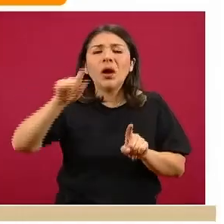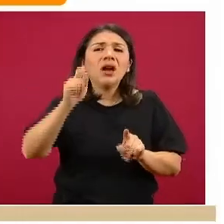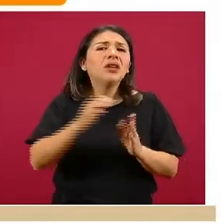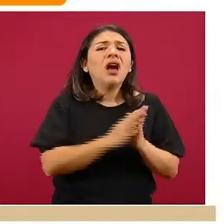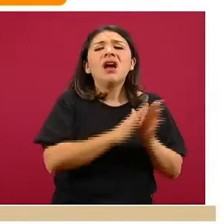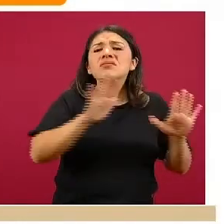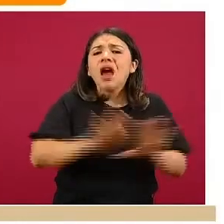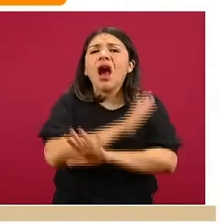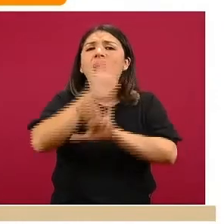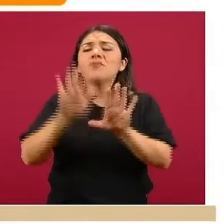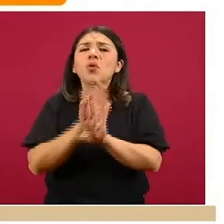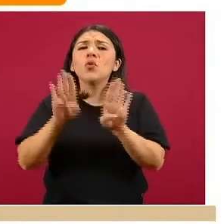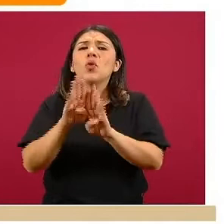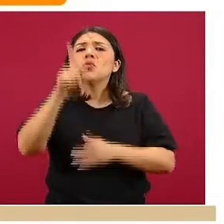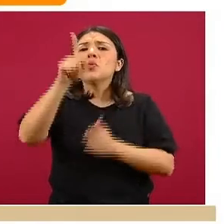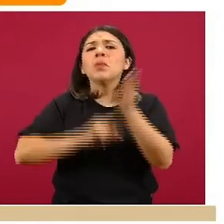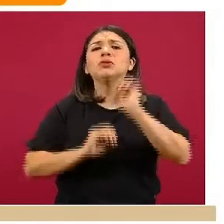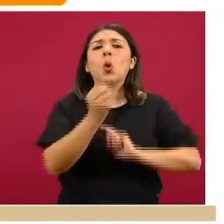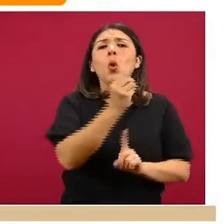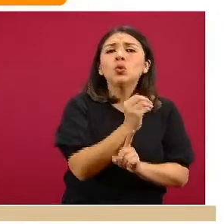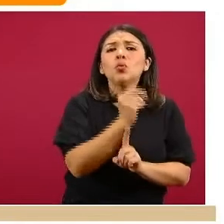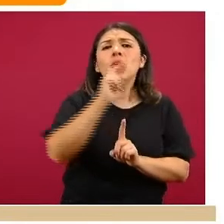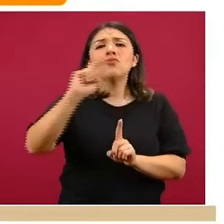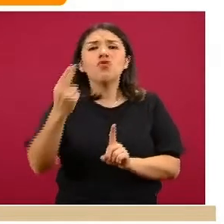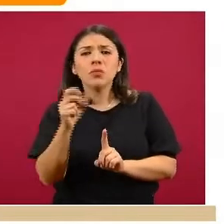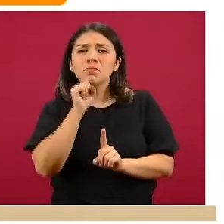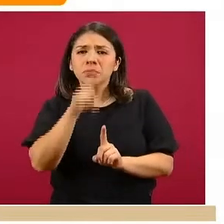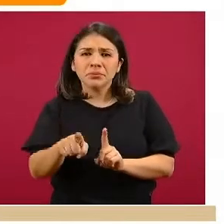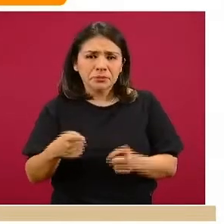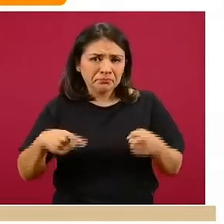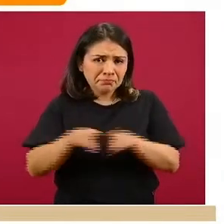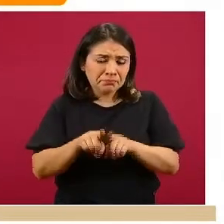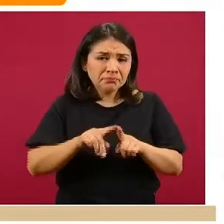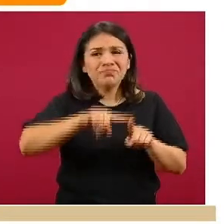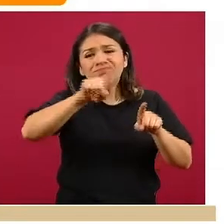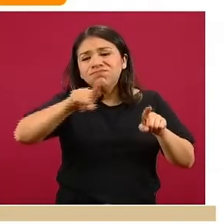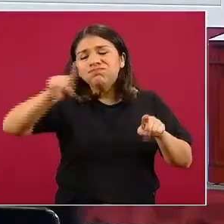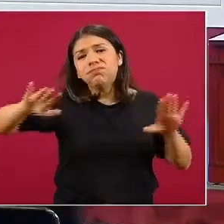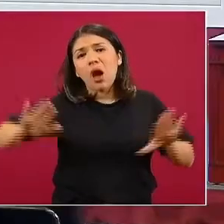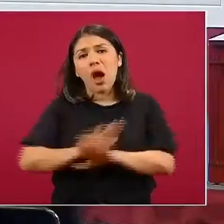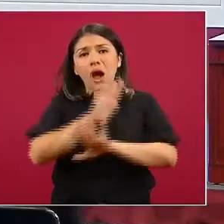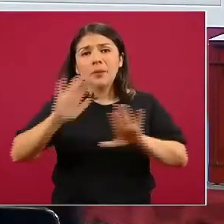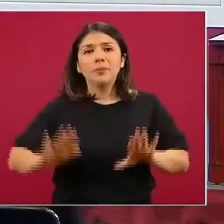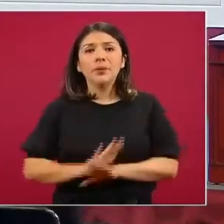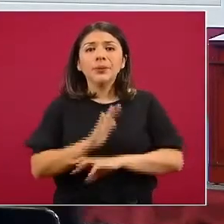de octubre y lo que llevamos de noviembre. La siguiente, por favor.